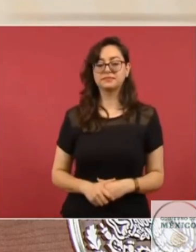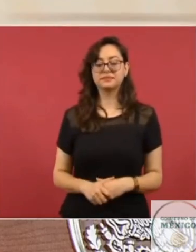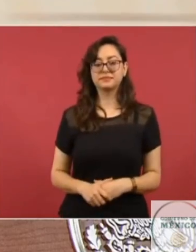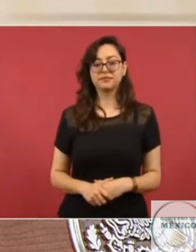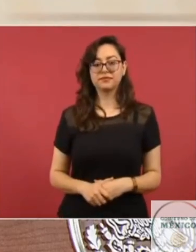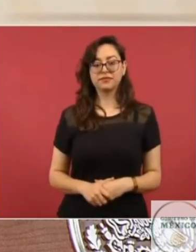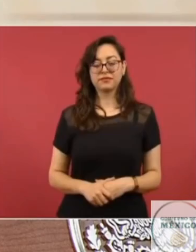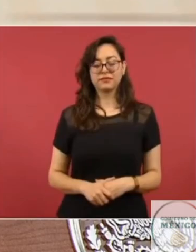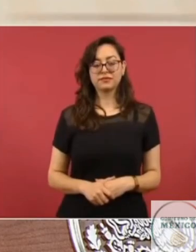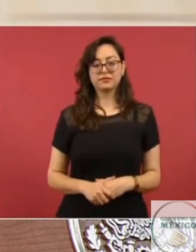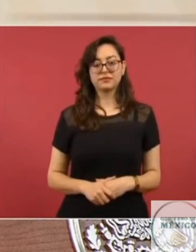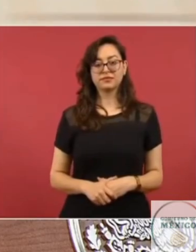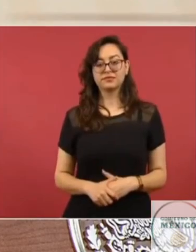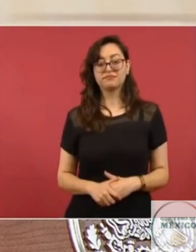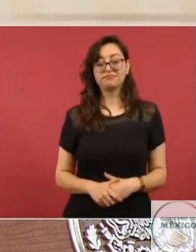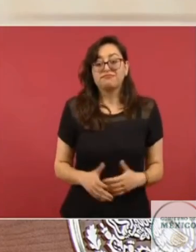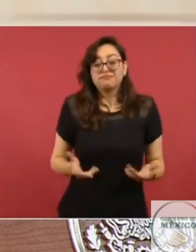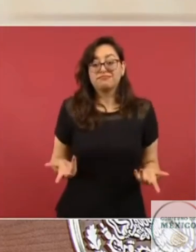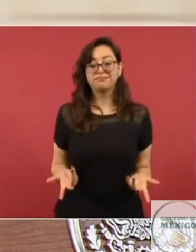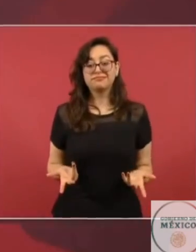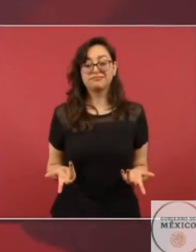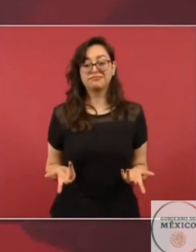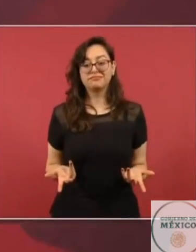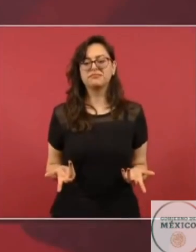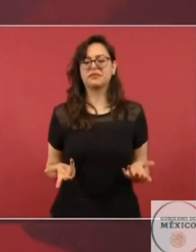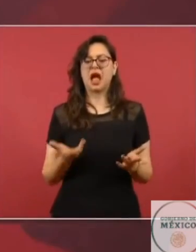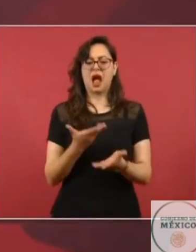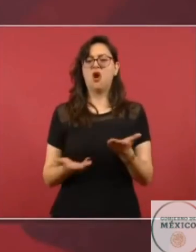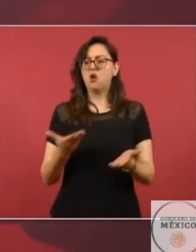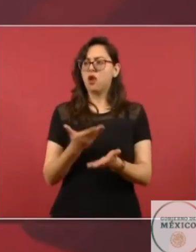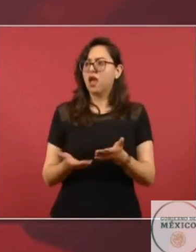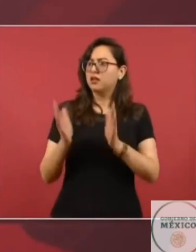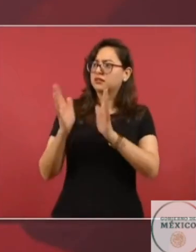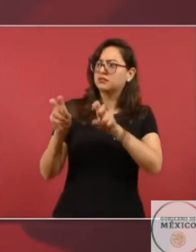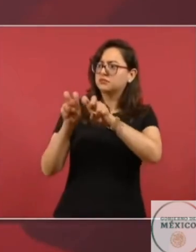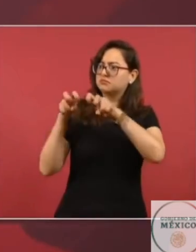Y son otros, pero no ha cambiado ese proceder.